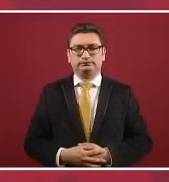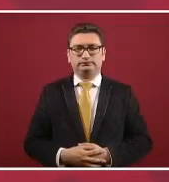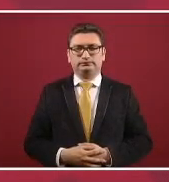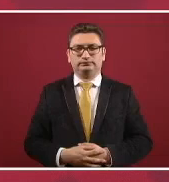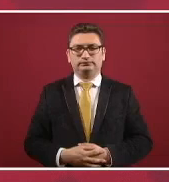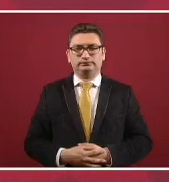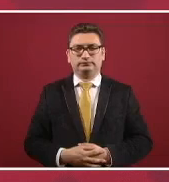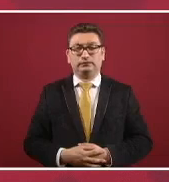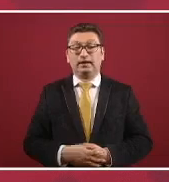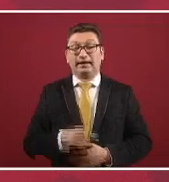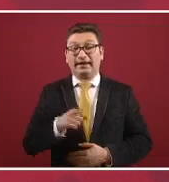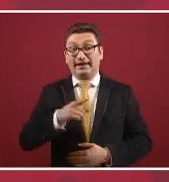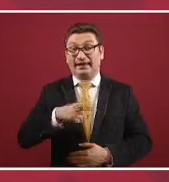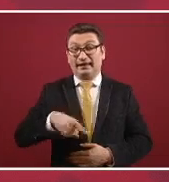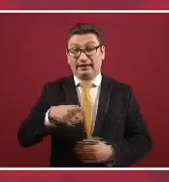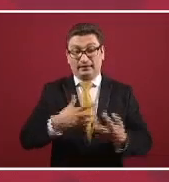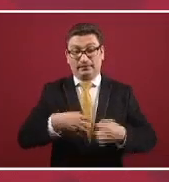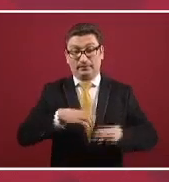el acueducto,